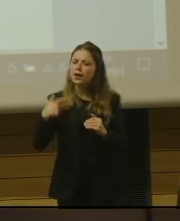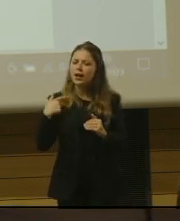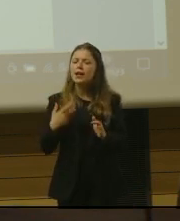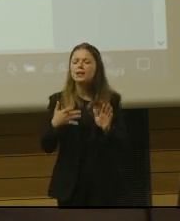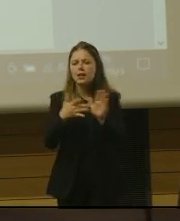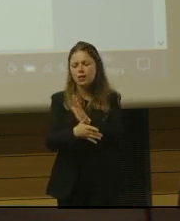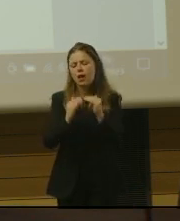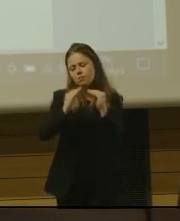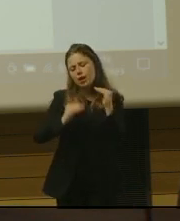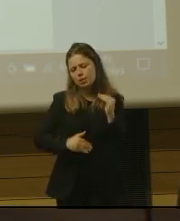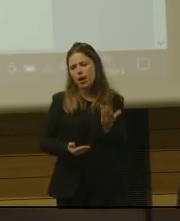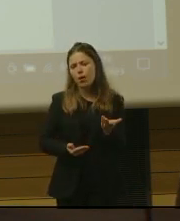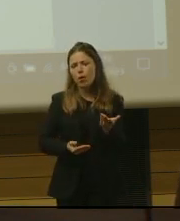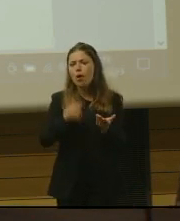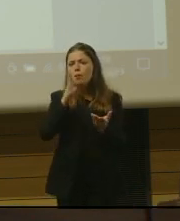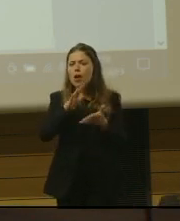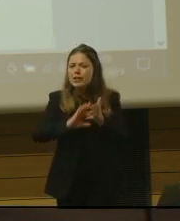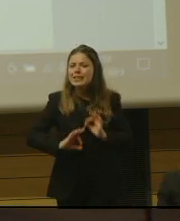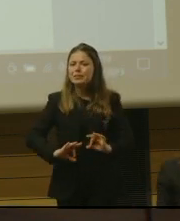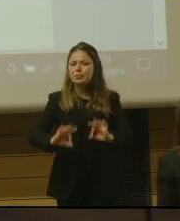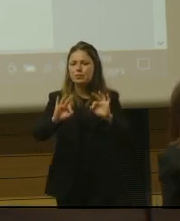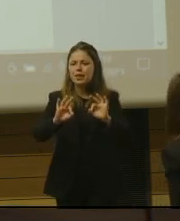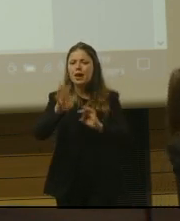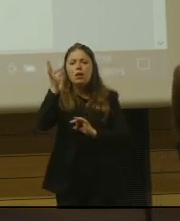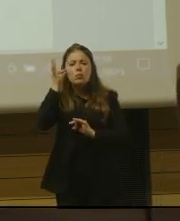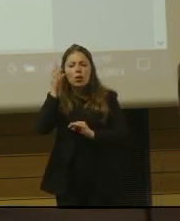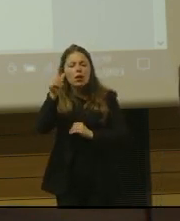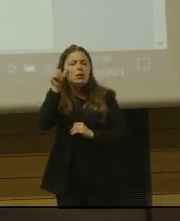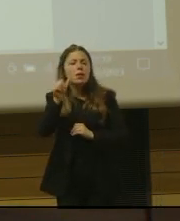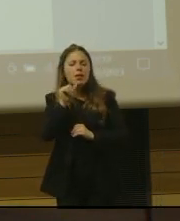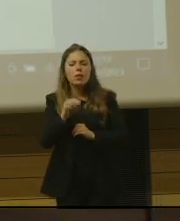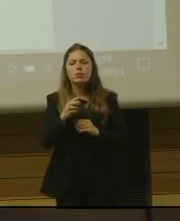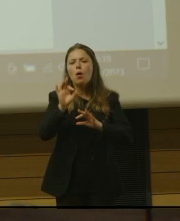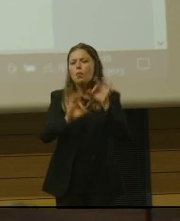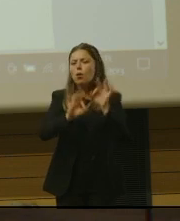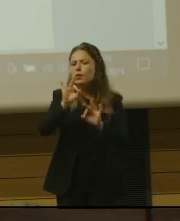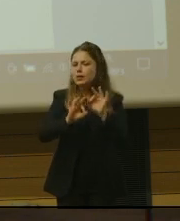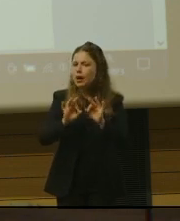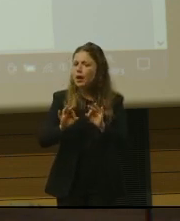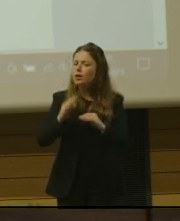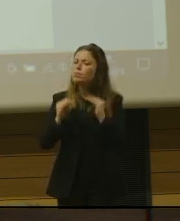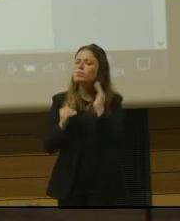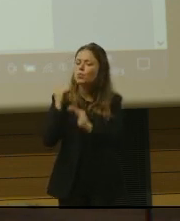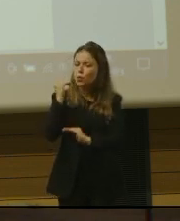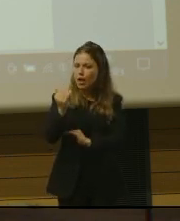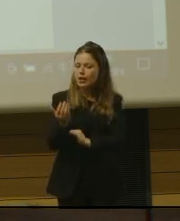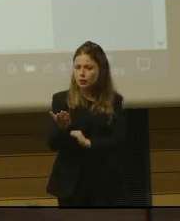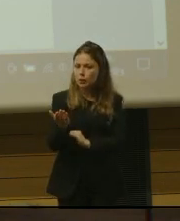bastante más bajo, pero en concreto en las mujeres embarazadas el tanto por ciento es muy elevado.